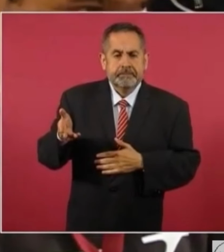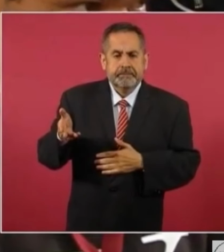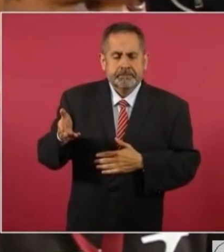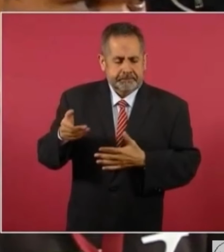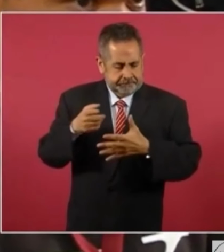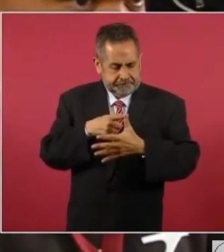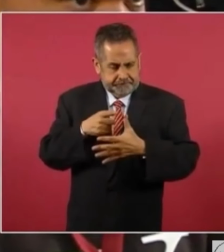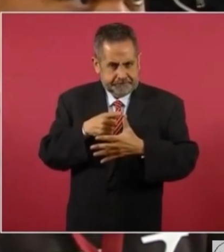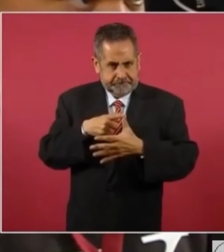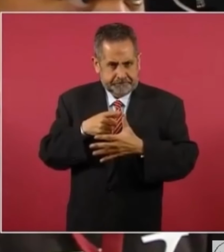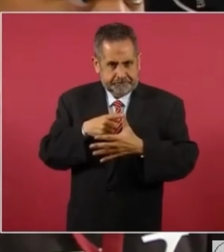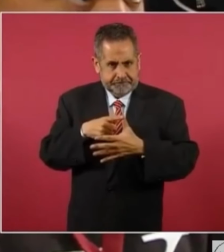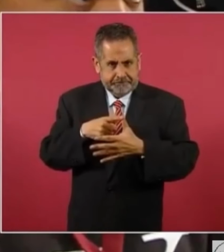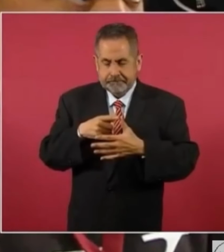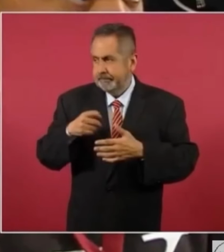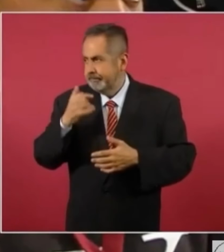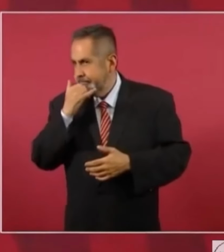quinta llamada,